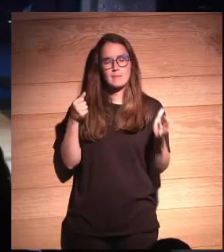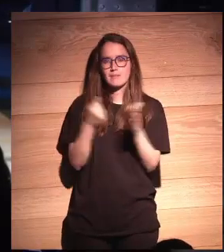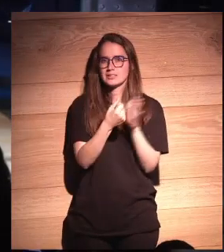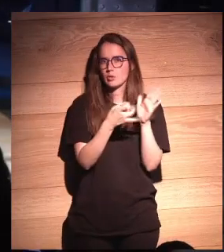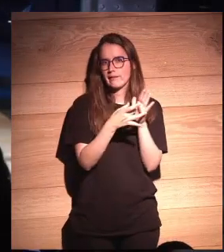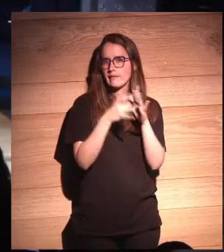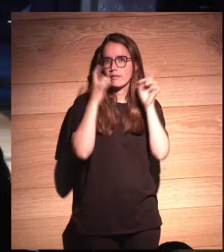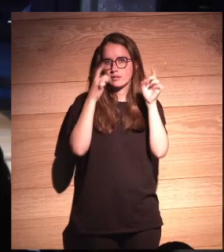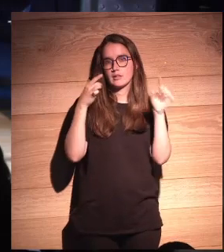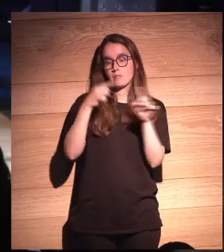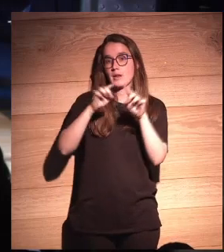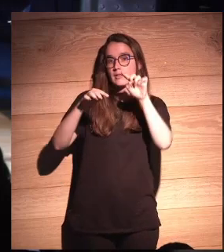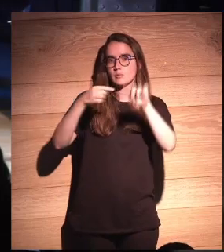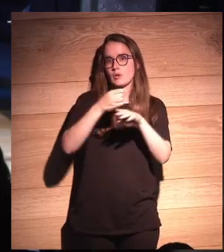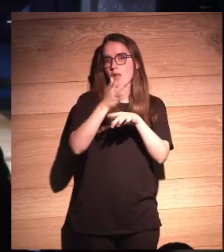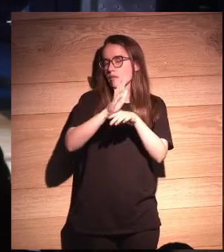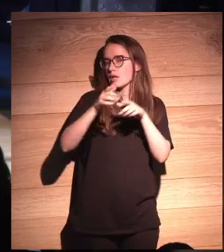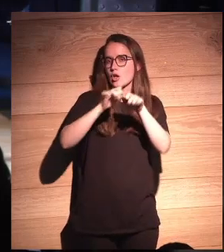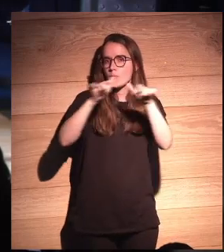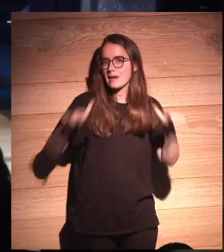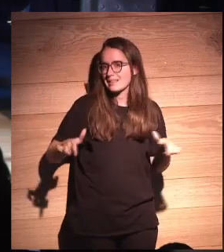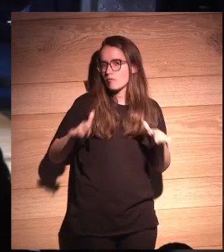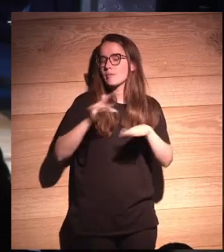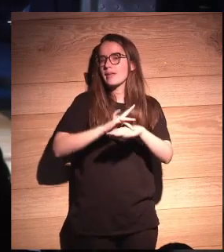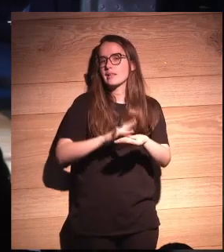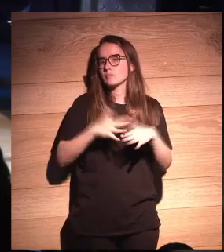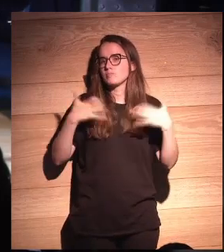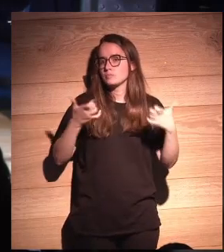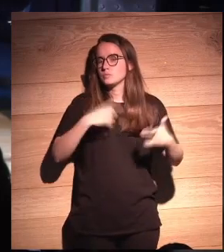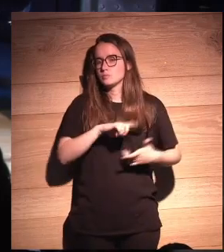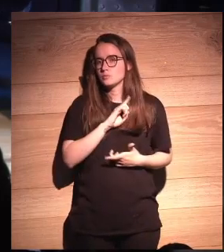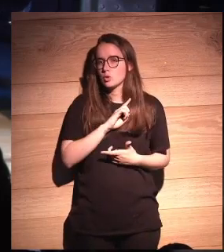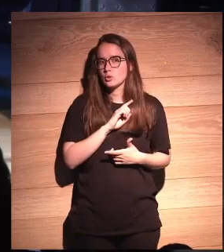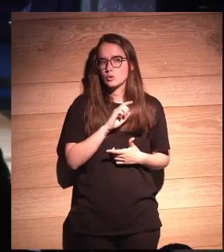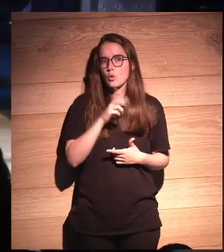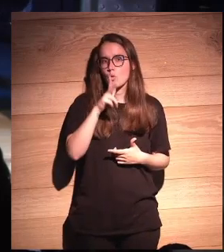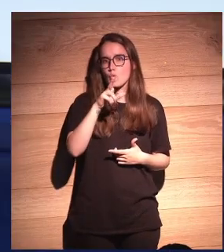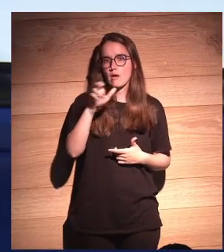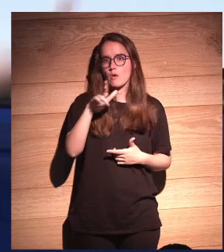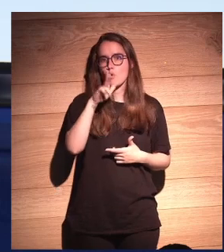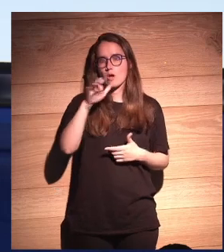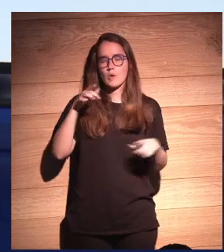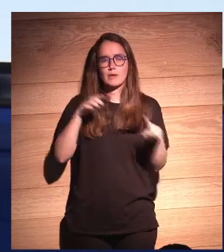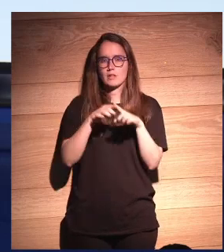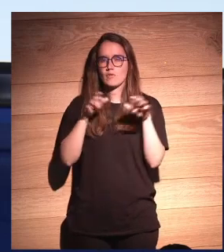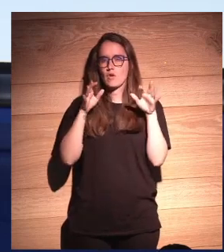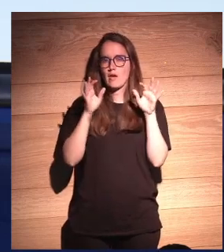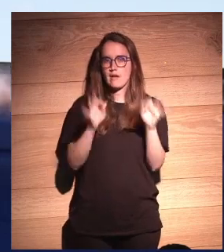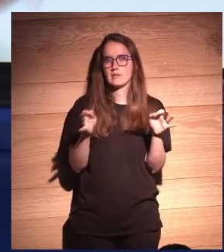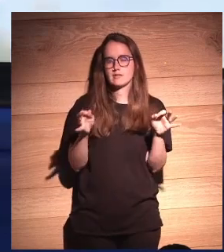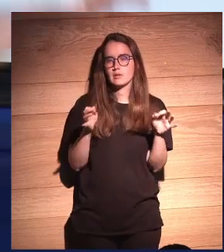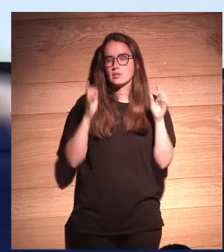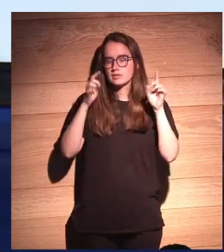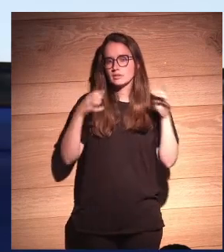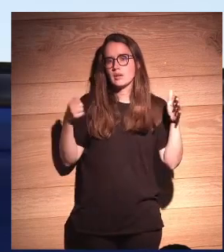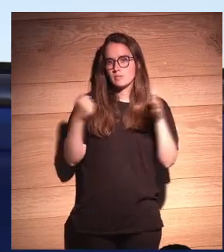calidad posible de cara a dónde va a ir ese proyecto. Entonces, nosotros hemos lanzado Huehue con esta intención de abarcar todos los